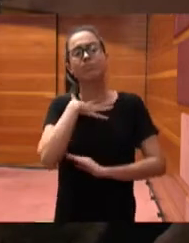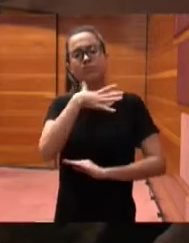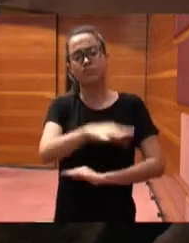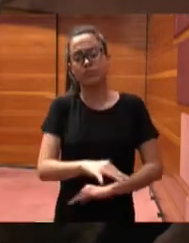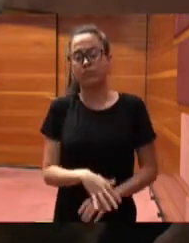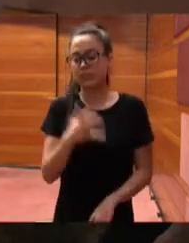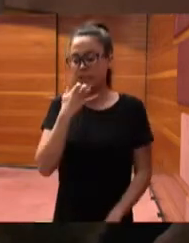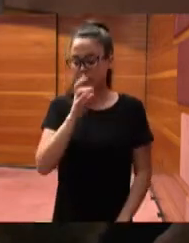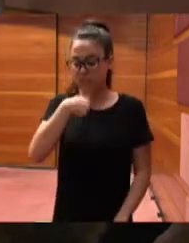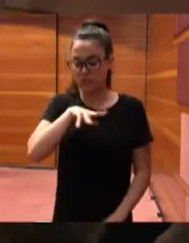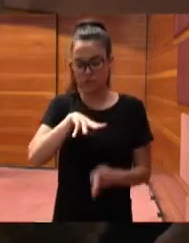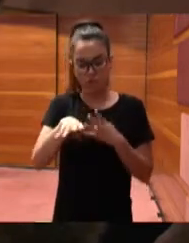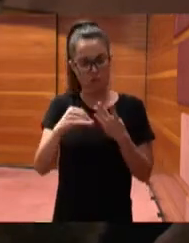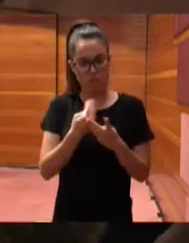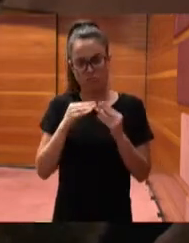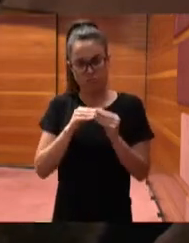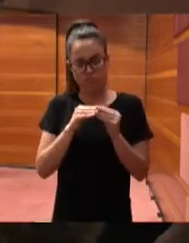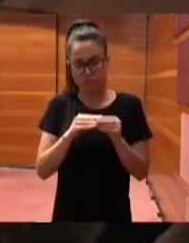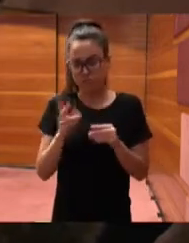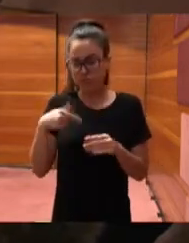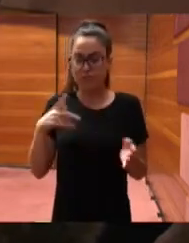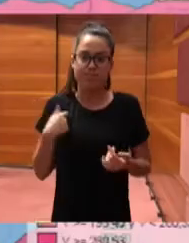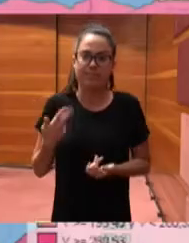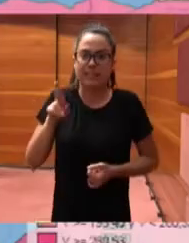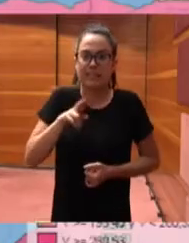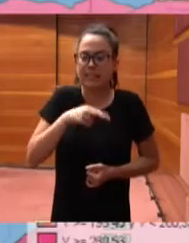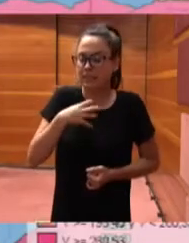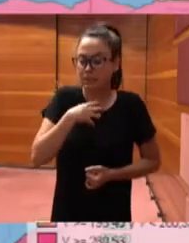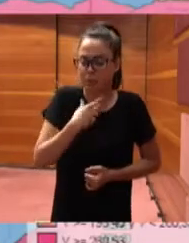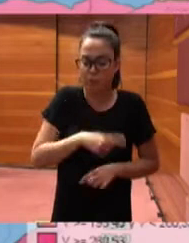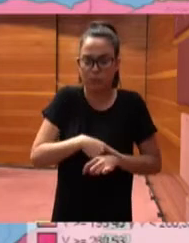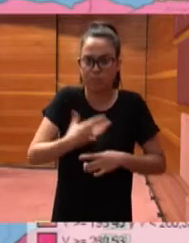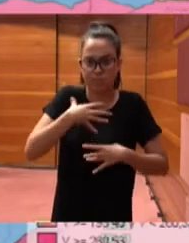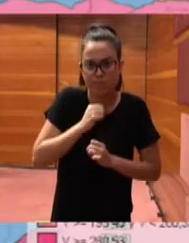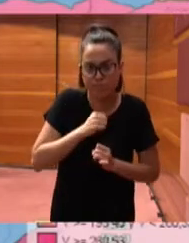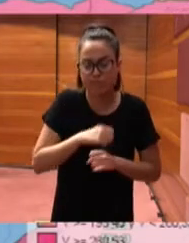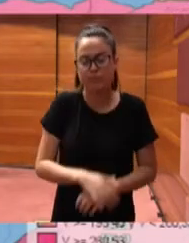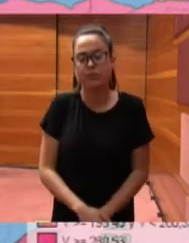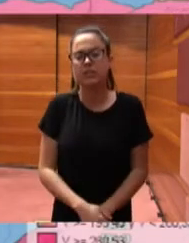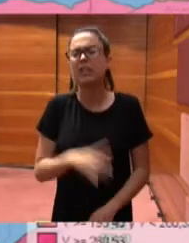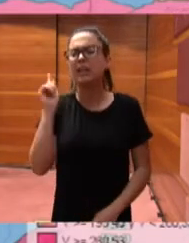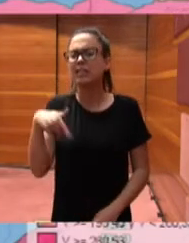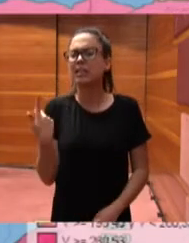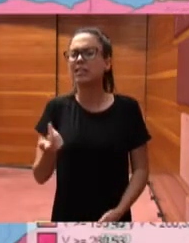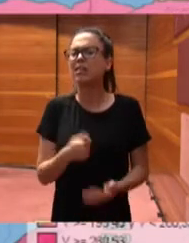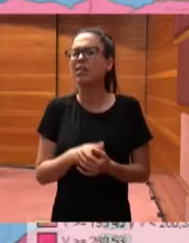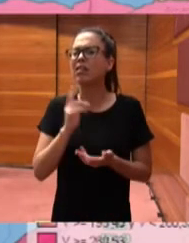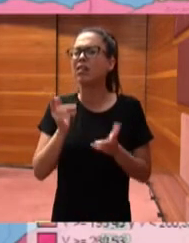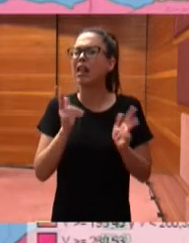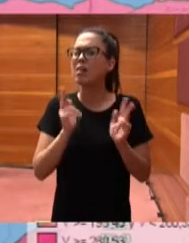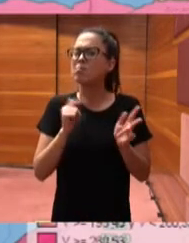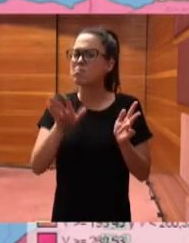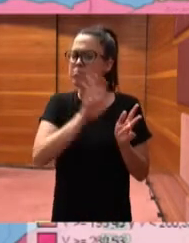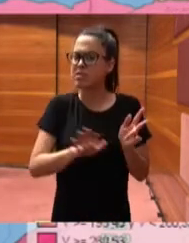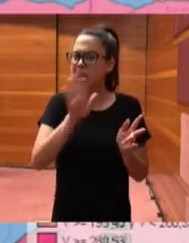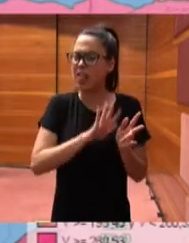si no la hacemos nosotros, nos la hacen, ¿eh? No voy a hacer mucho hincapié, pero no da tiempo, pero es una aplicación que se llama SIE Local, donde los datos vascos no están bien representados, por eso he